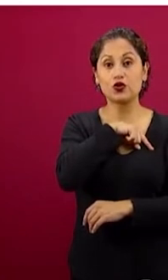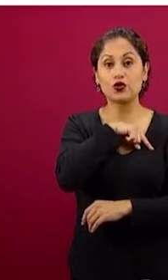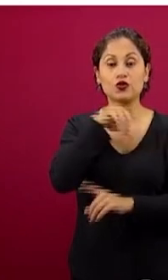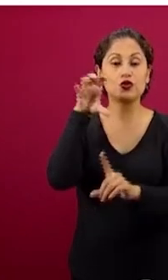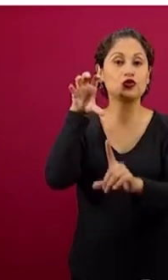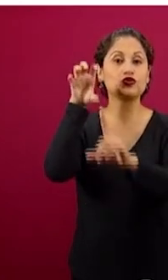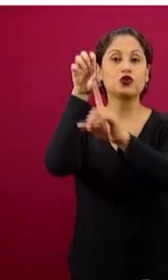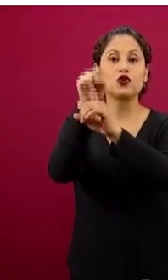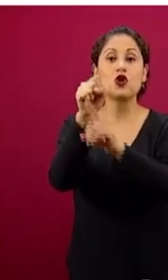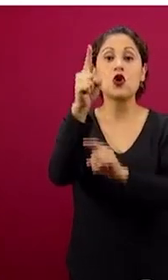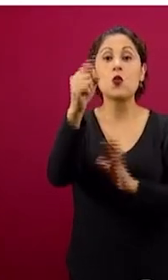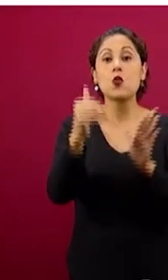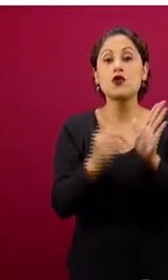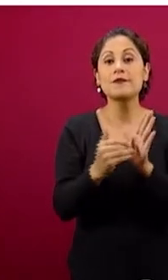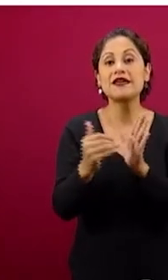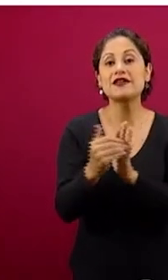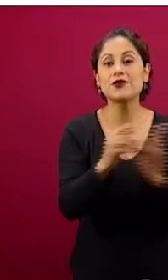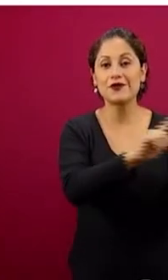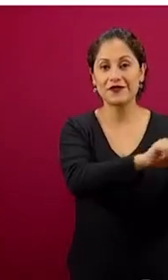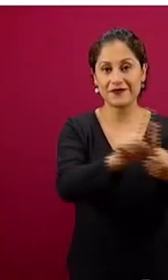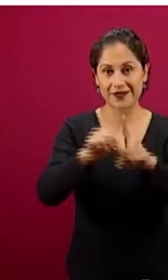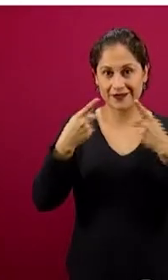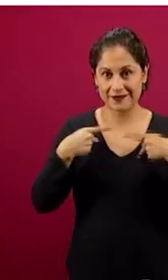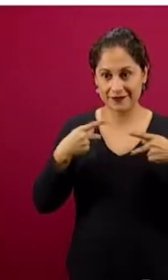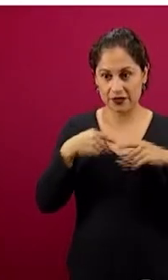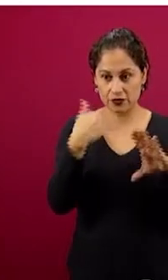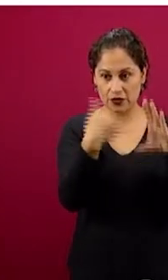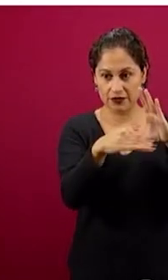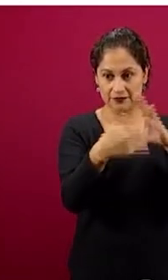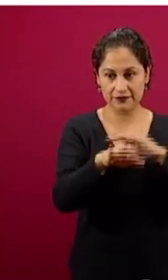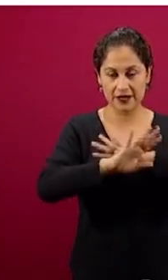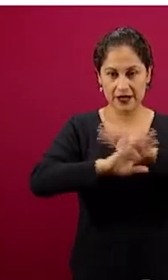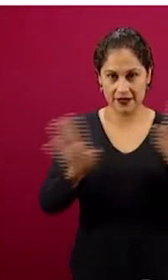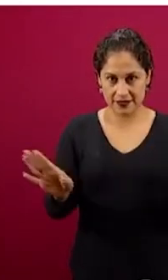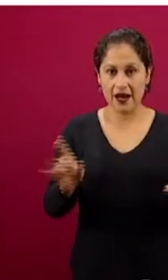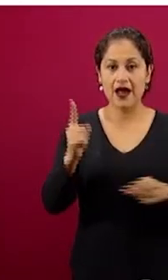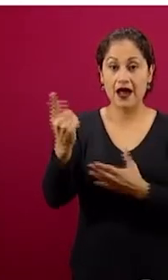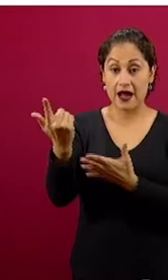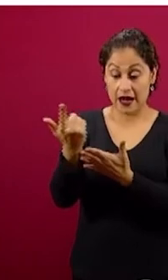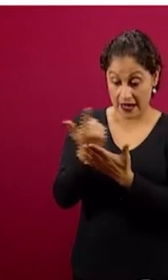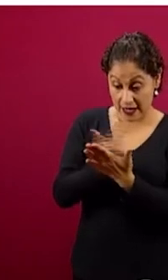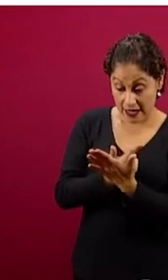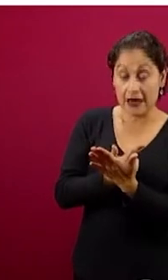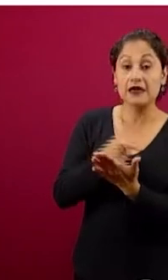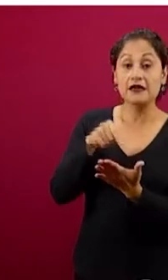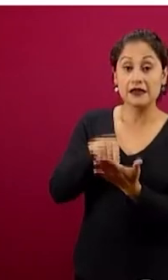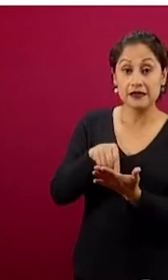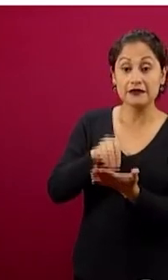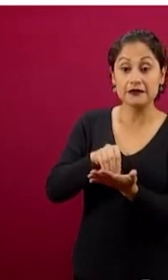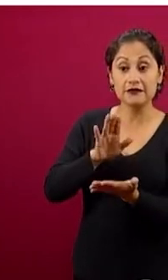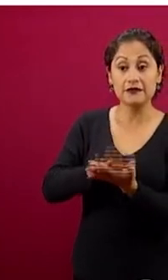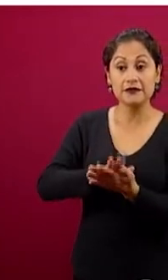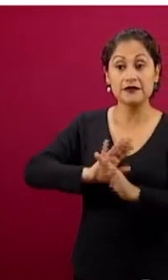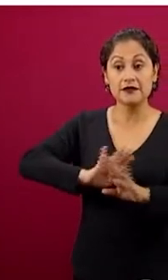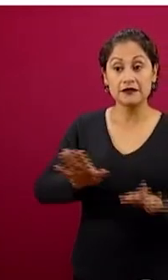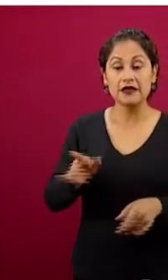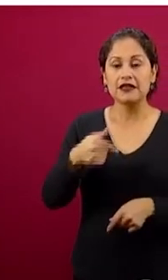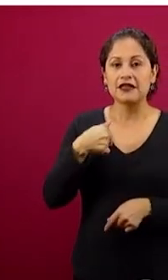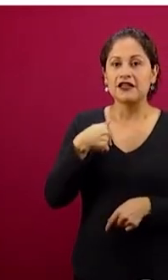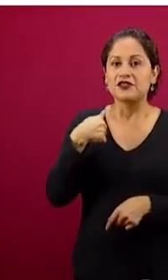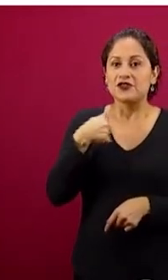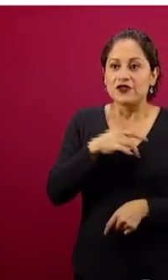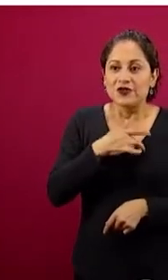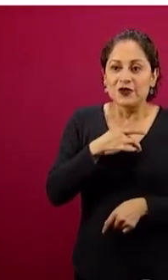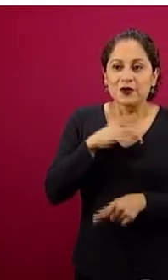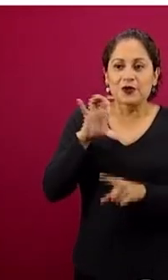de beneficiarios identificados y que con ello podamos, yo pensé que ya llegaba el millón,